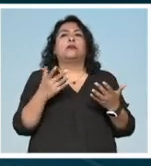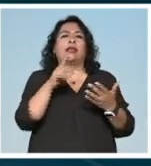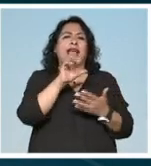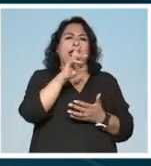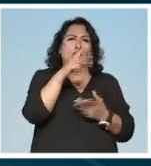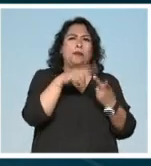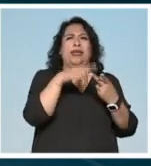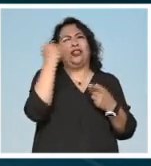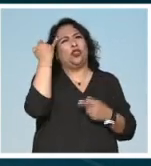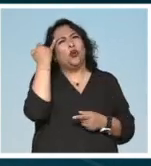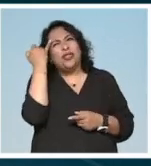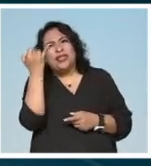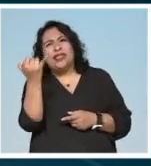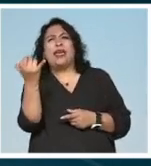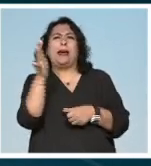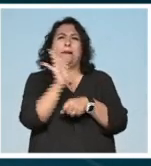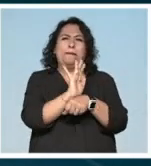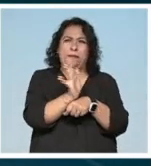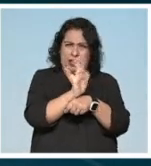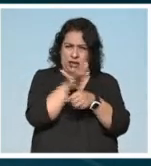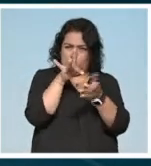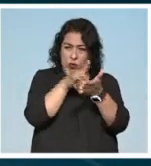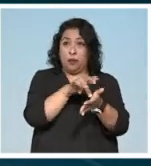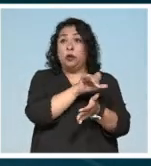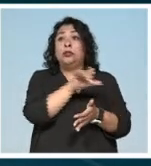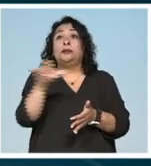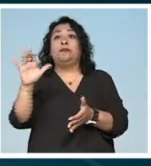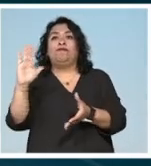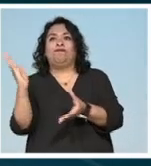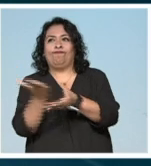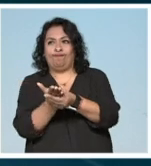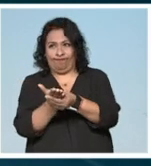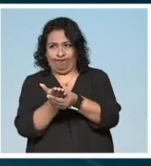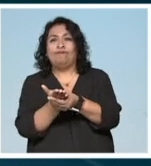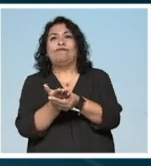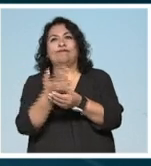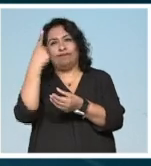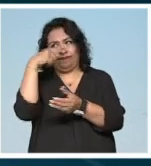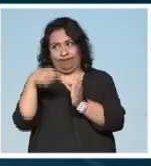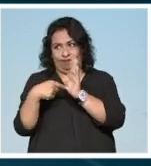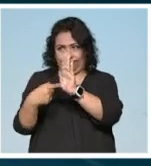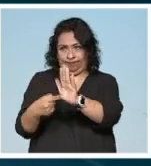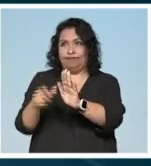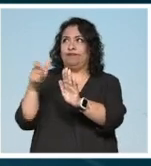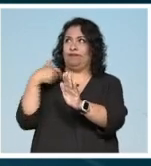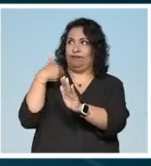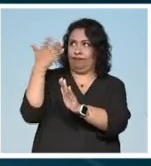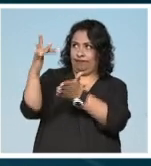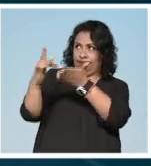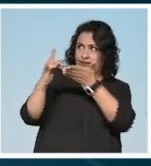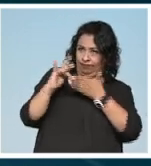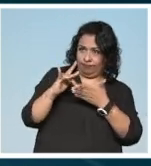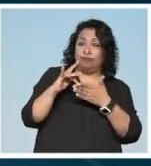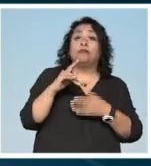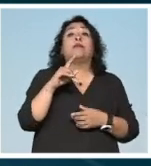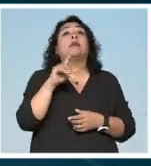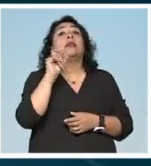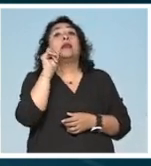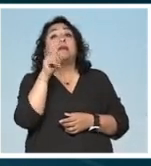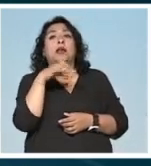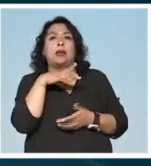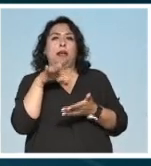desde la idea de una película hasta la carpeta para que se presente después a solicitar un apoyo a la producción. Y tenemos